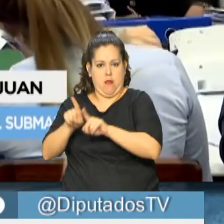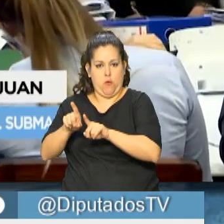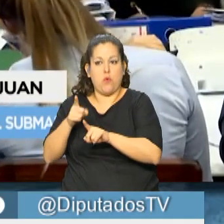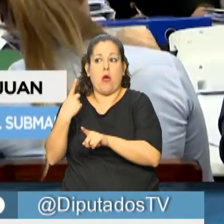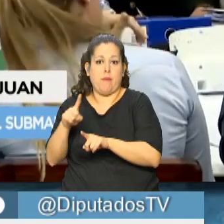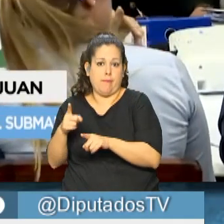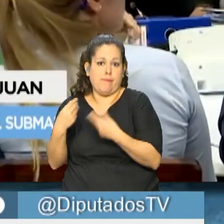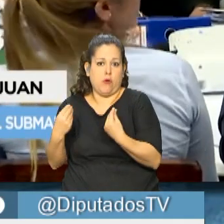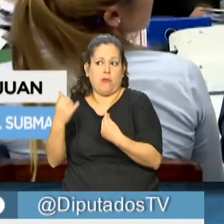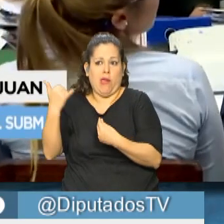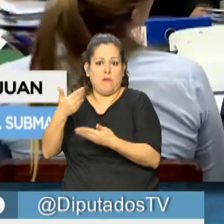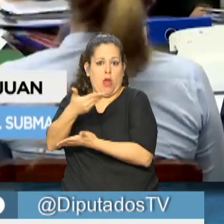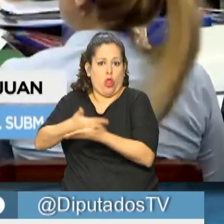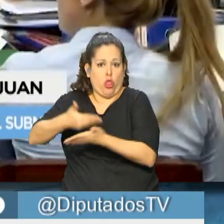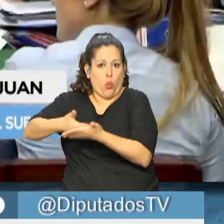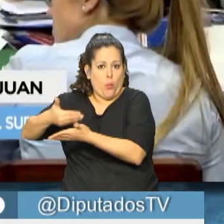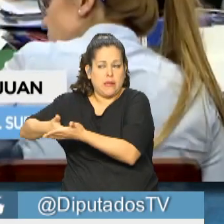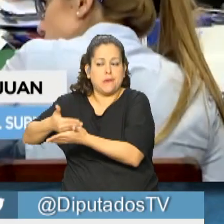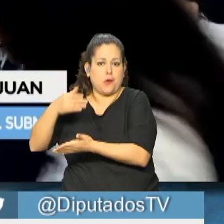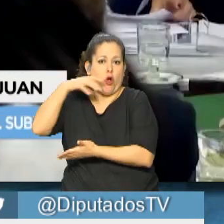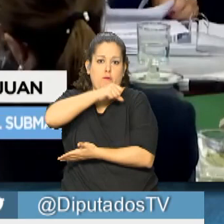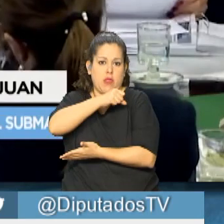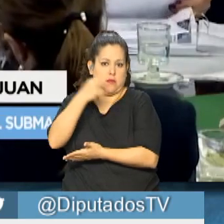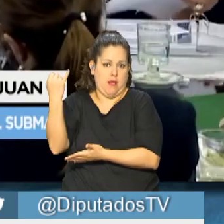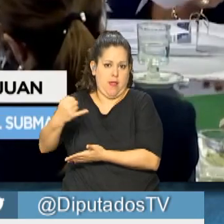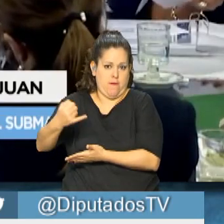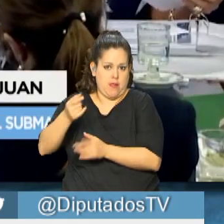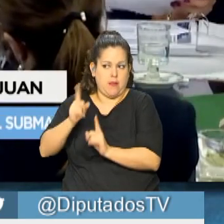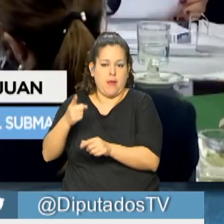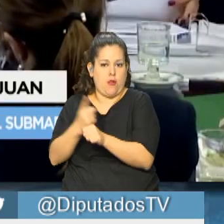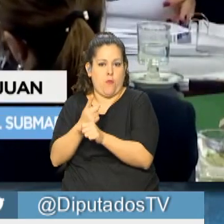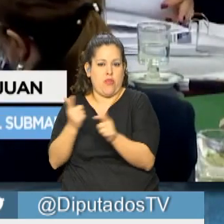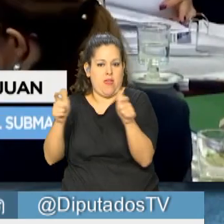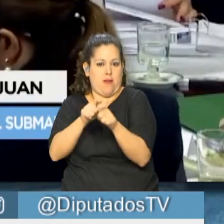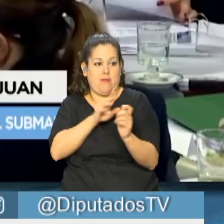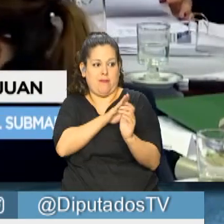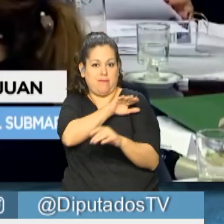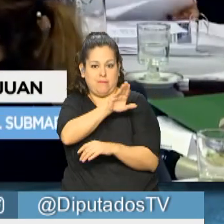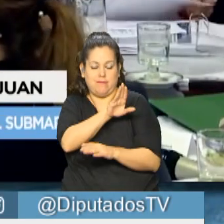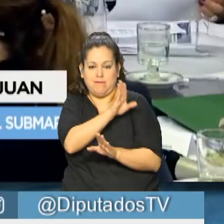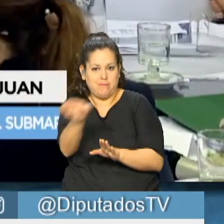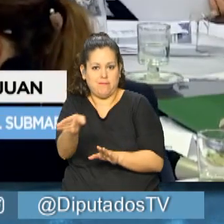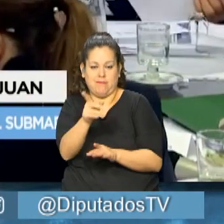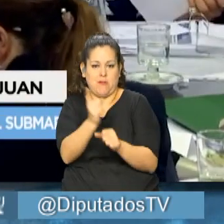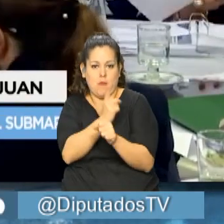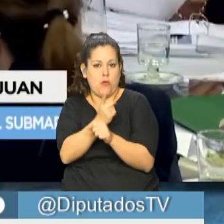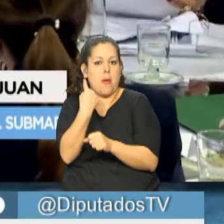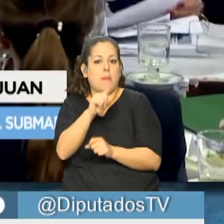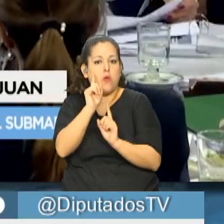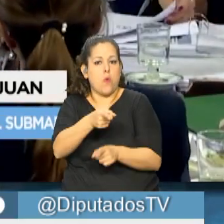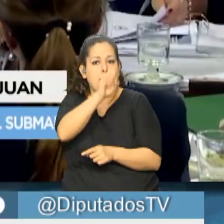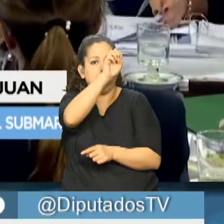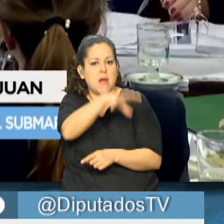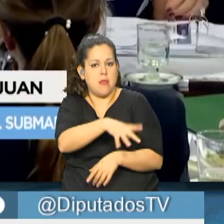porque justamente había documentación que era confidencial, sí siempre estuvieron presentes